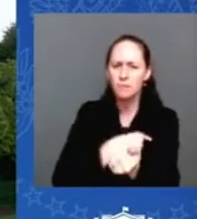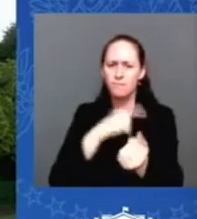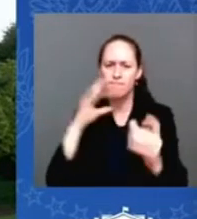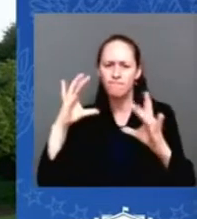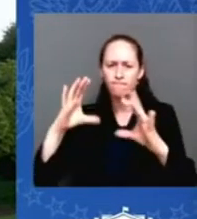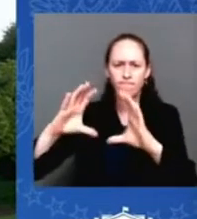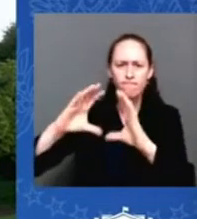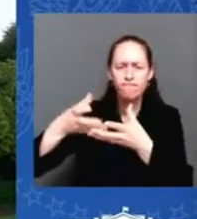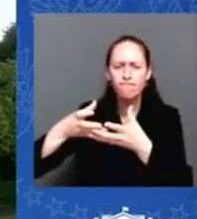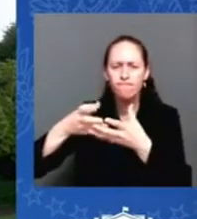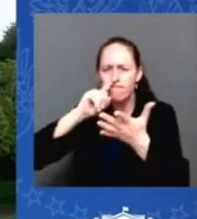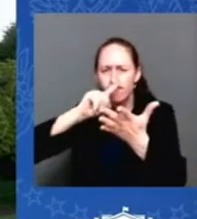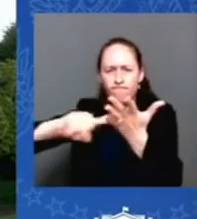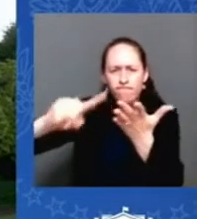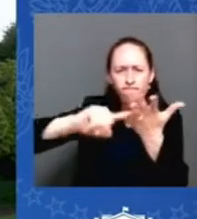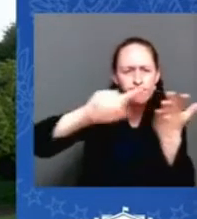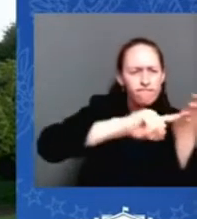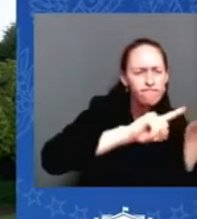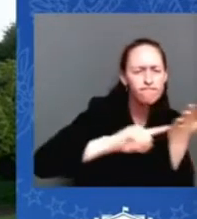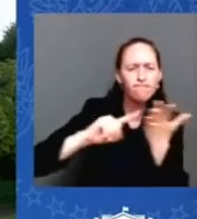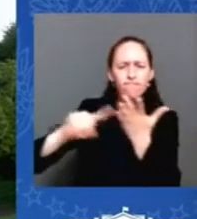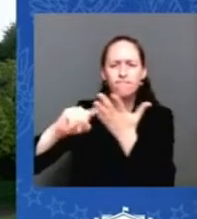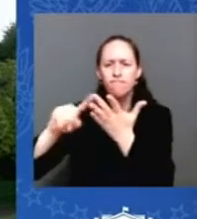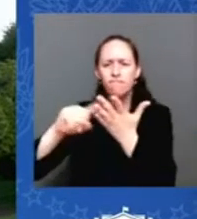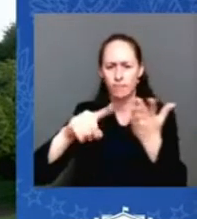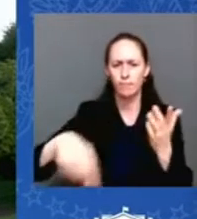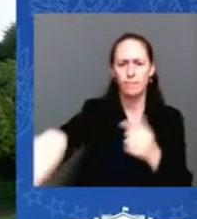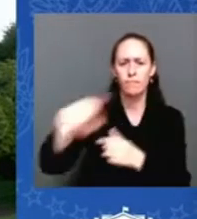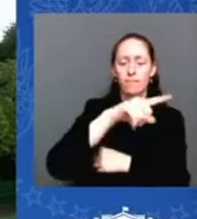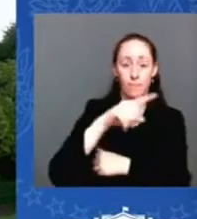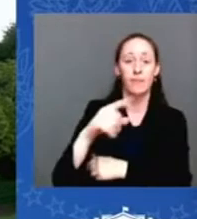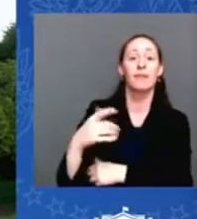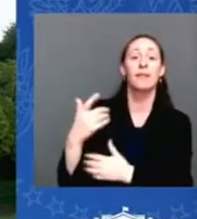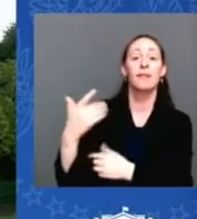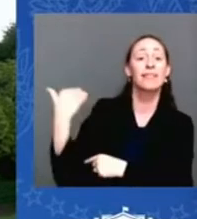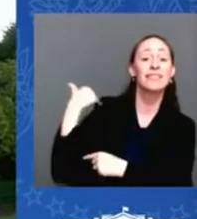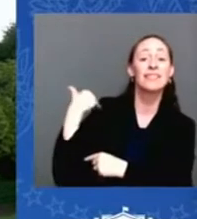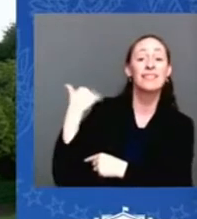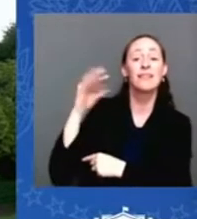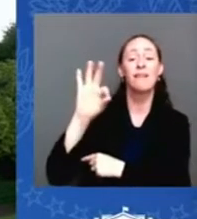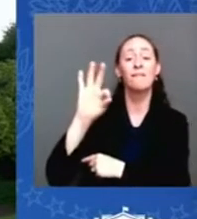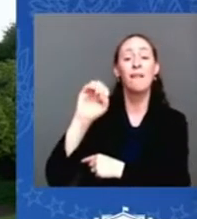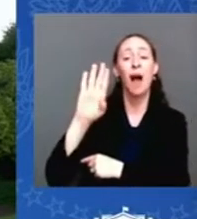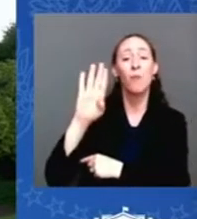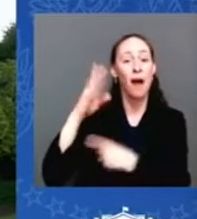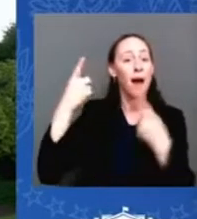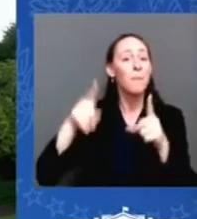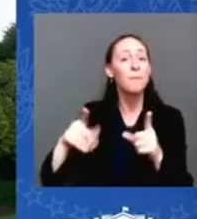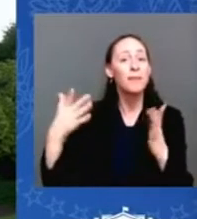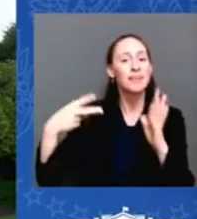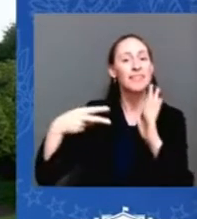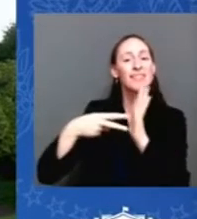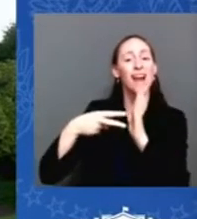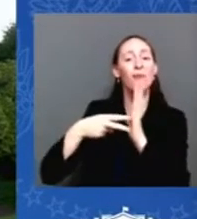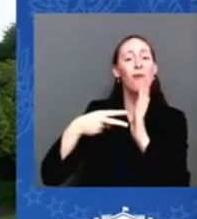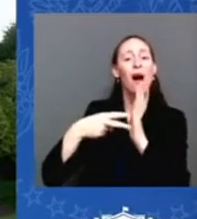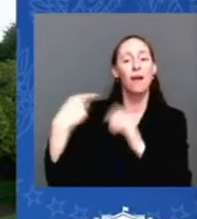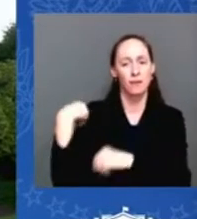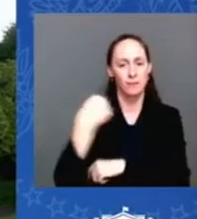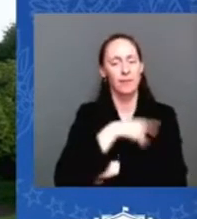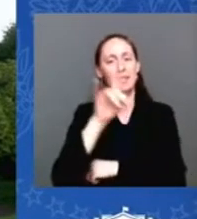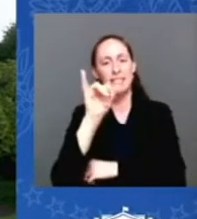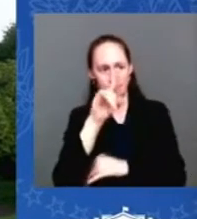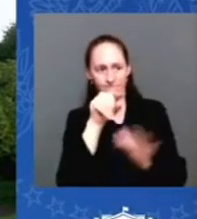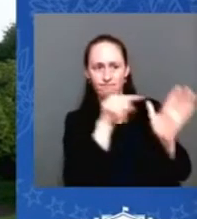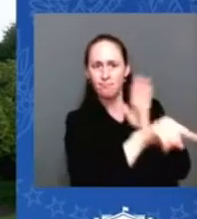persona que estuviera amenazando la seguridad nacional de Estados Unidos, que los iba a encontrar, podrían pasar años, pero que